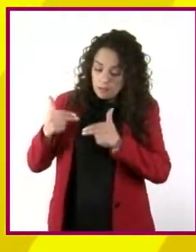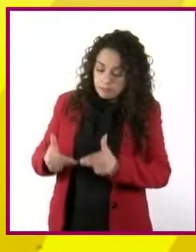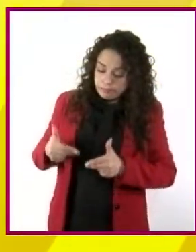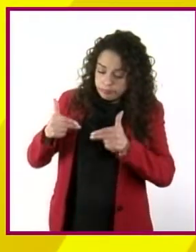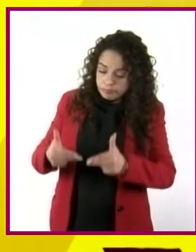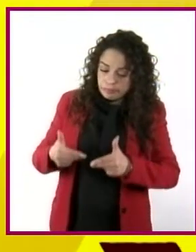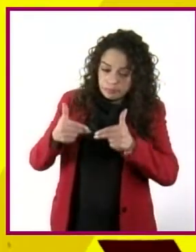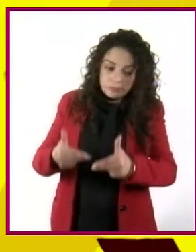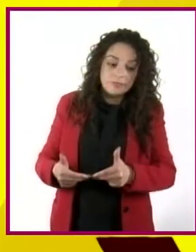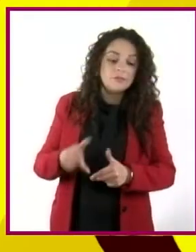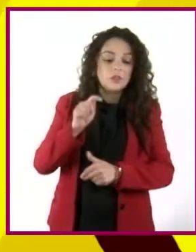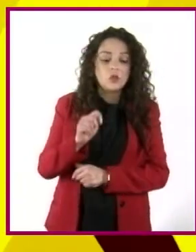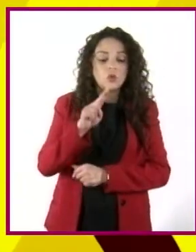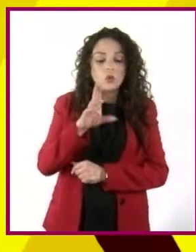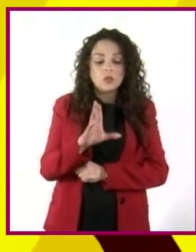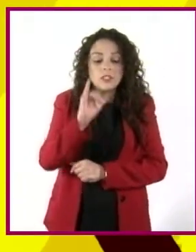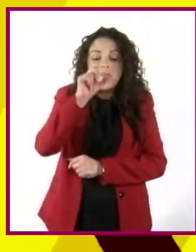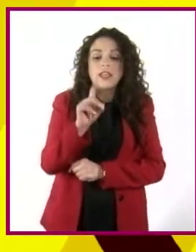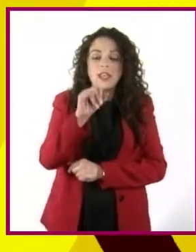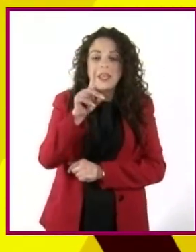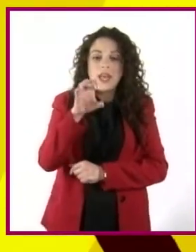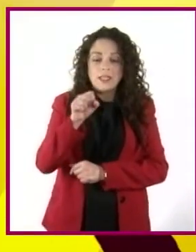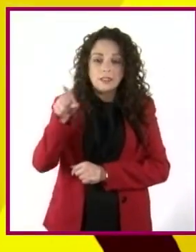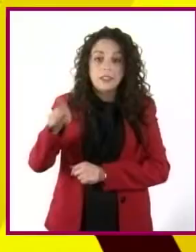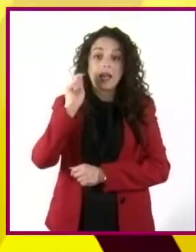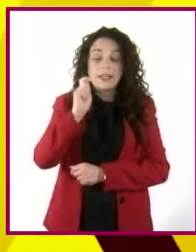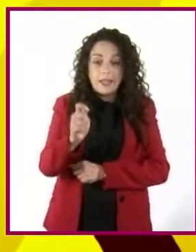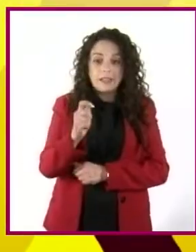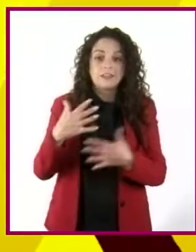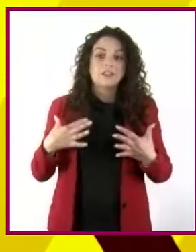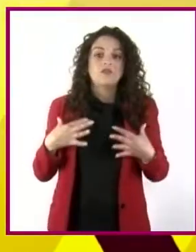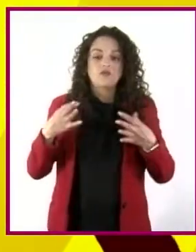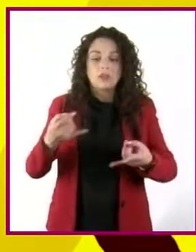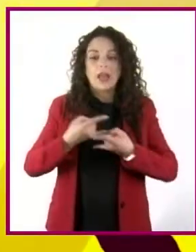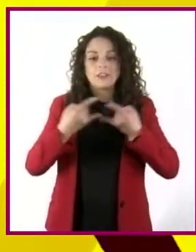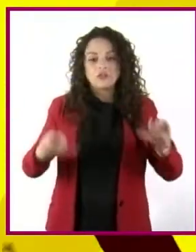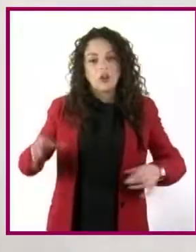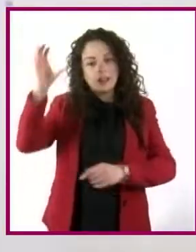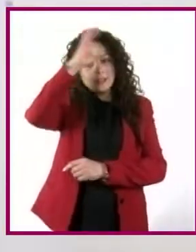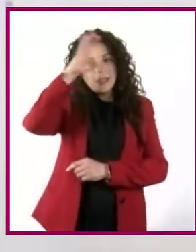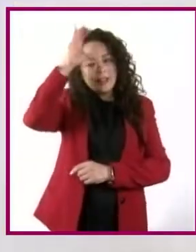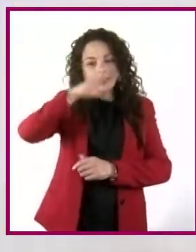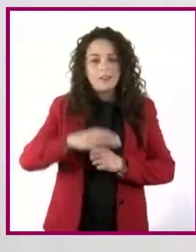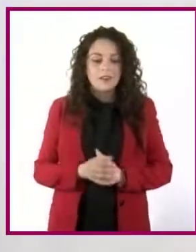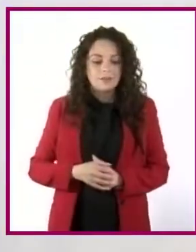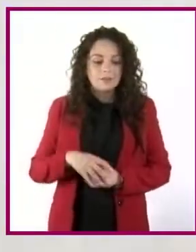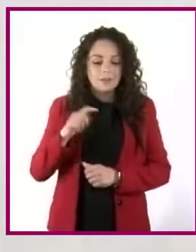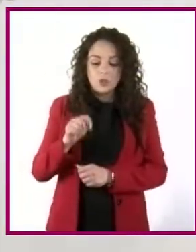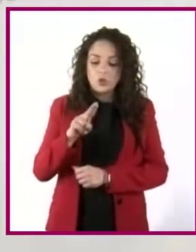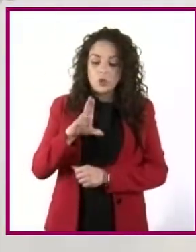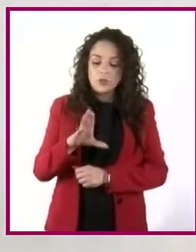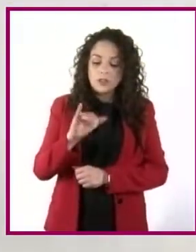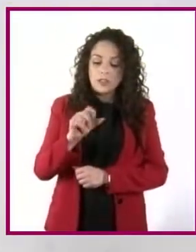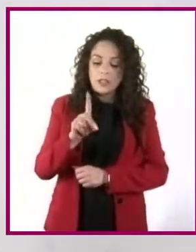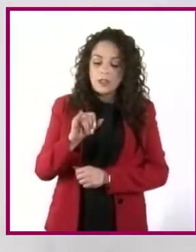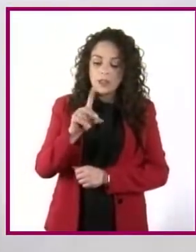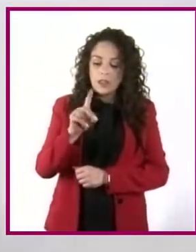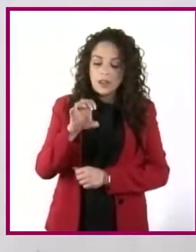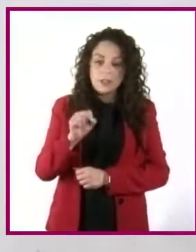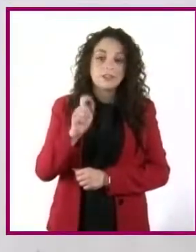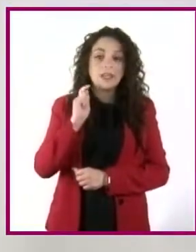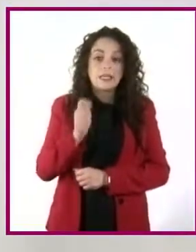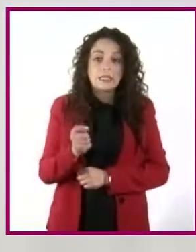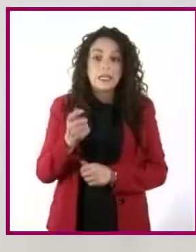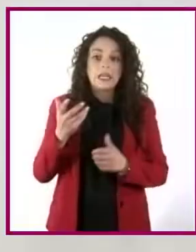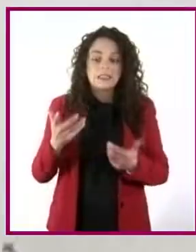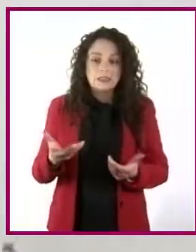brilló Tucídides, considerado el padre de la historia científica. Tucídides prescindió totalmente